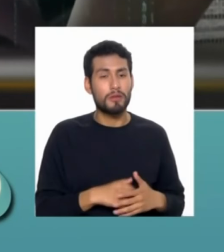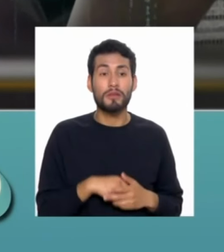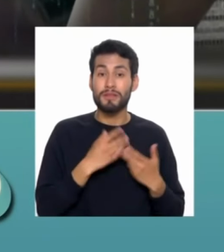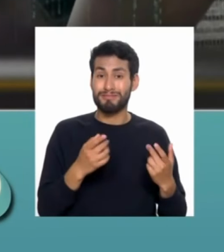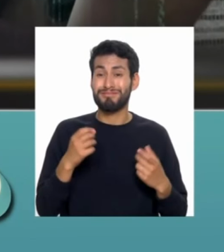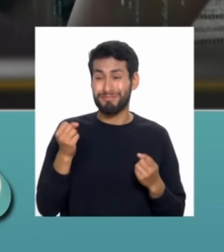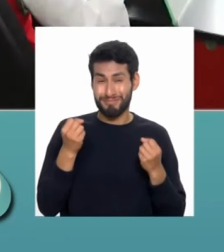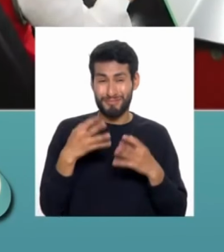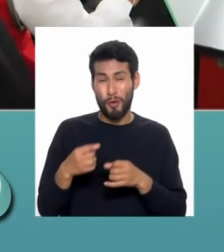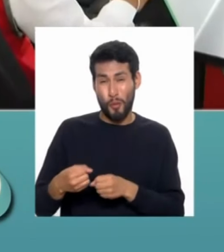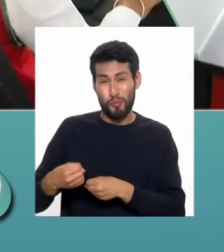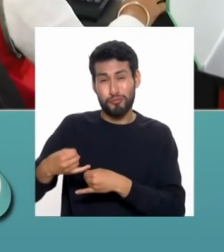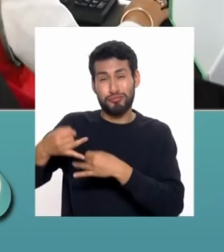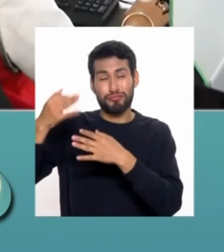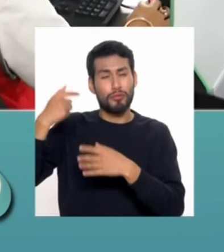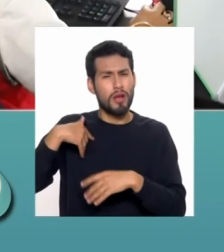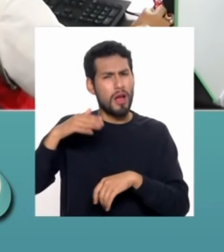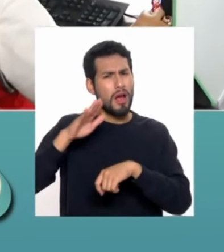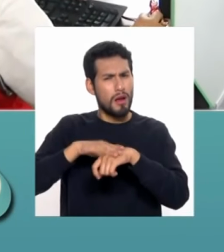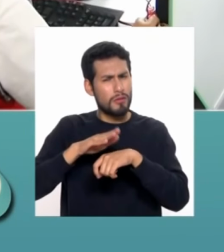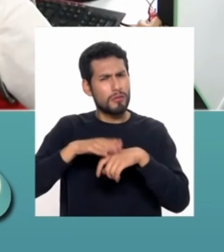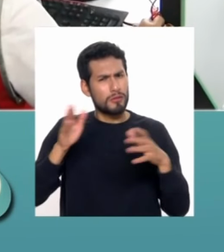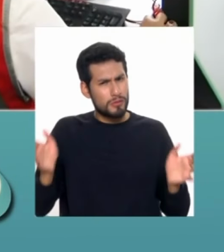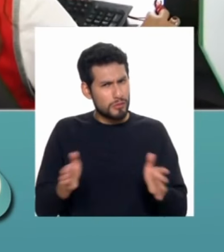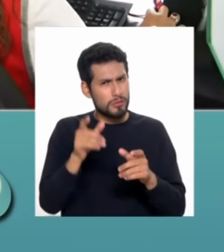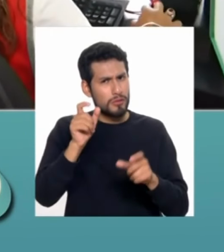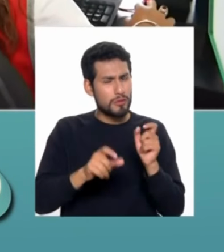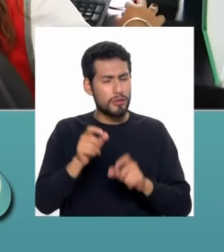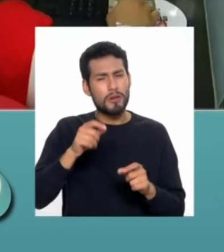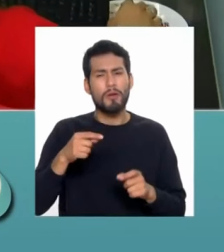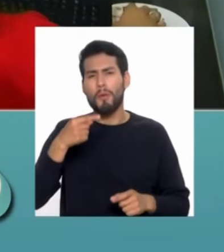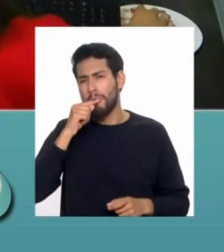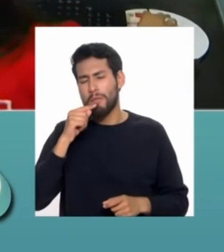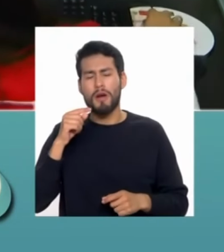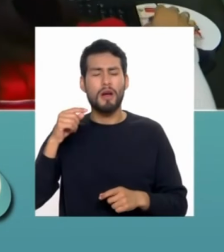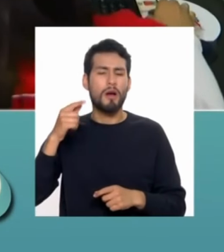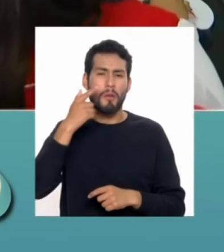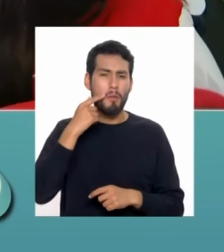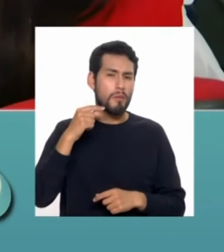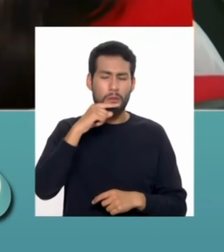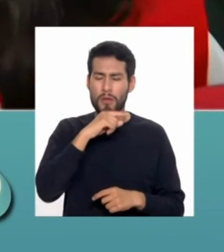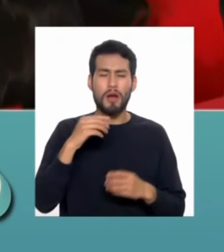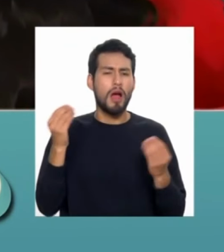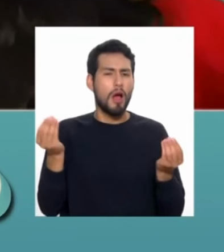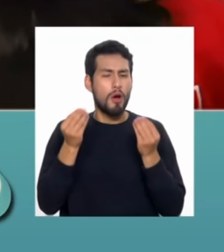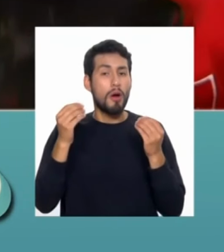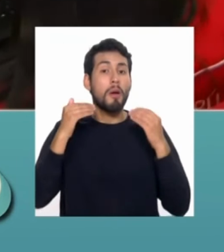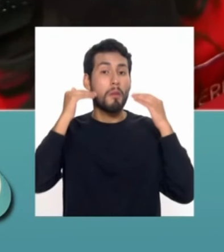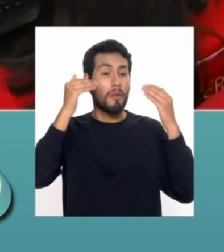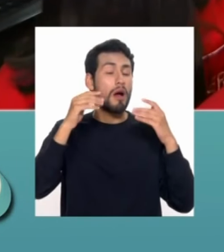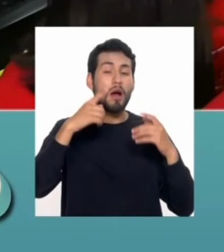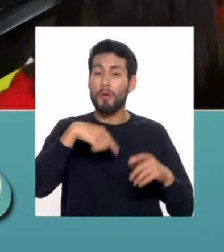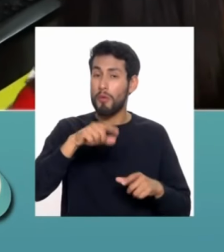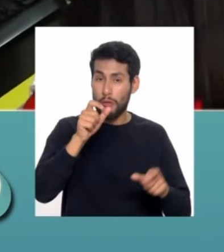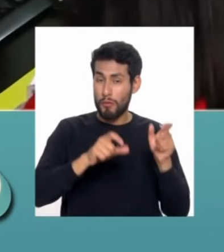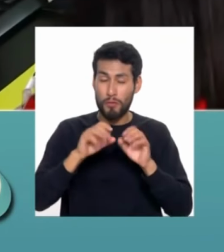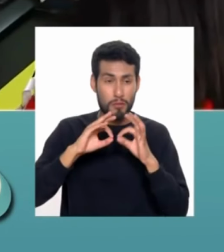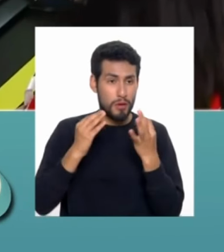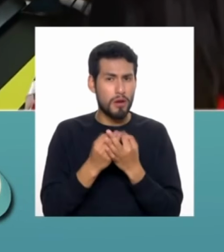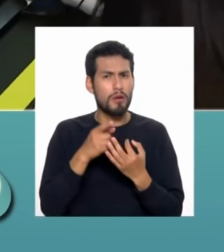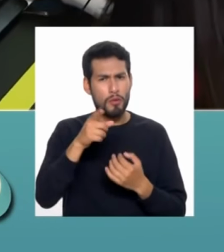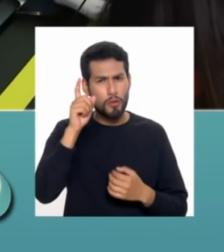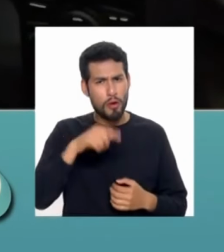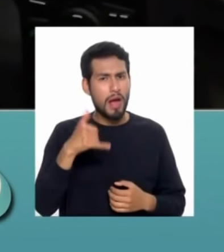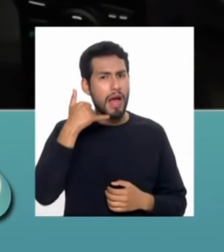las cifras, queremos exhortar a la población, a ti niño, niña, adolescente, padre de familia, las familias en general, a hacer un